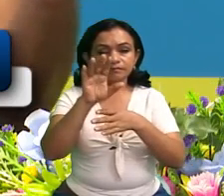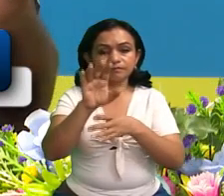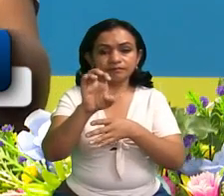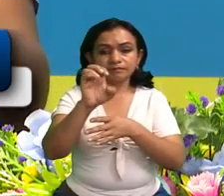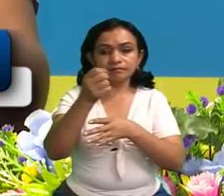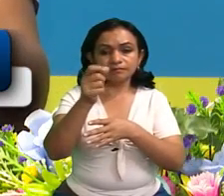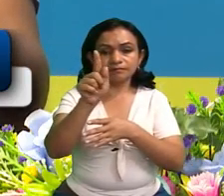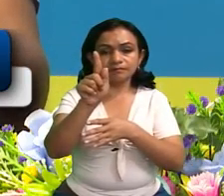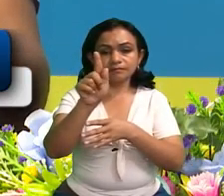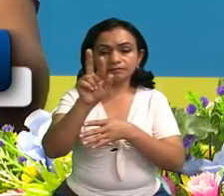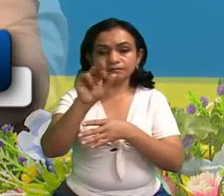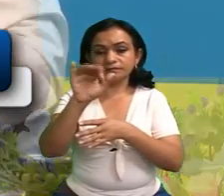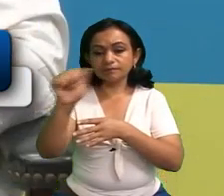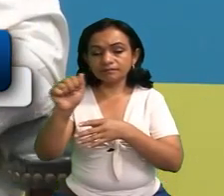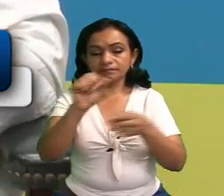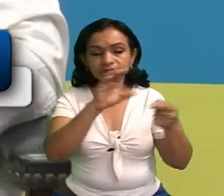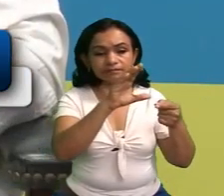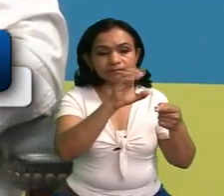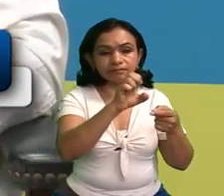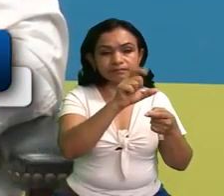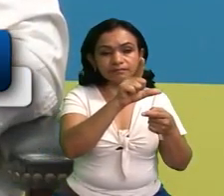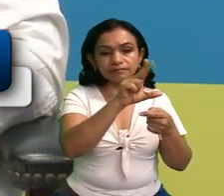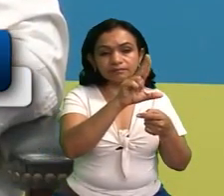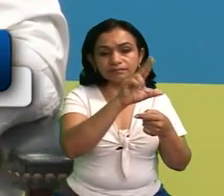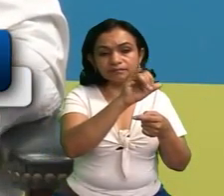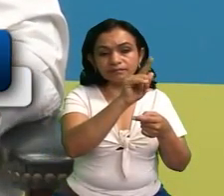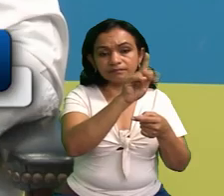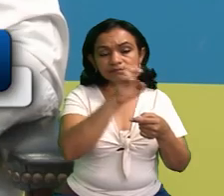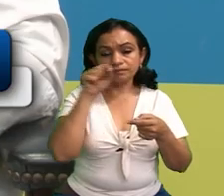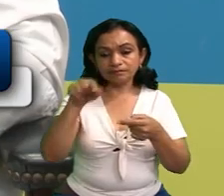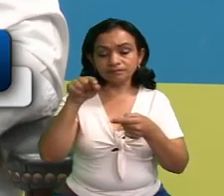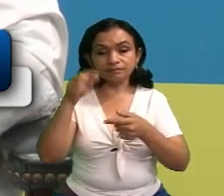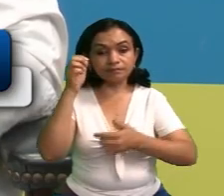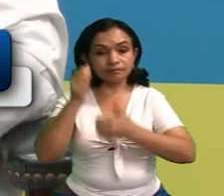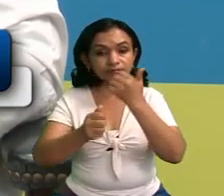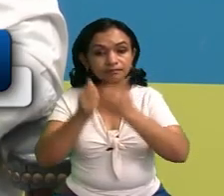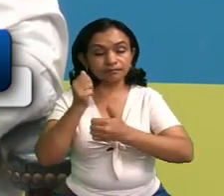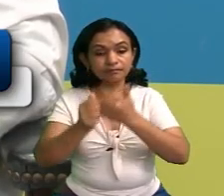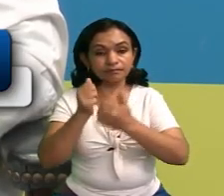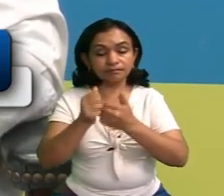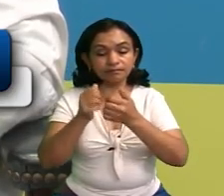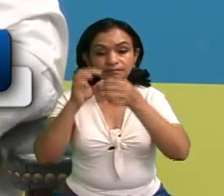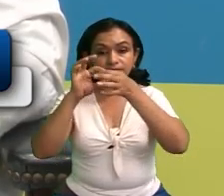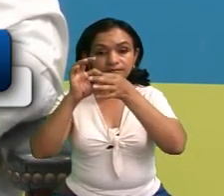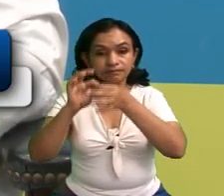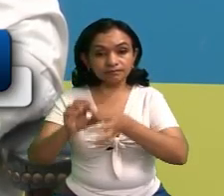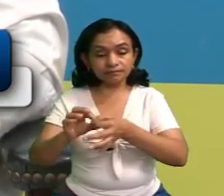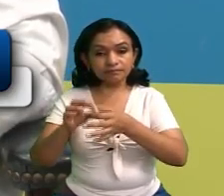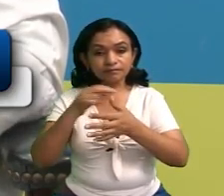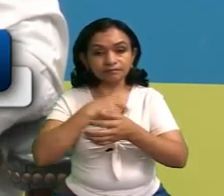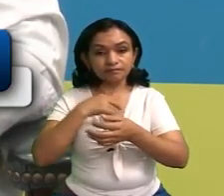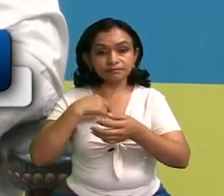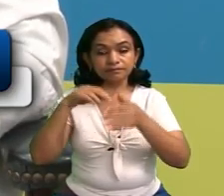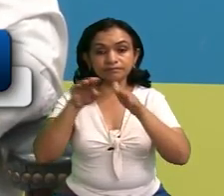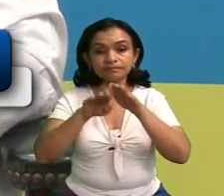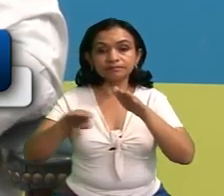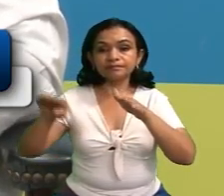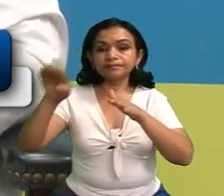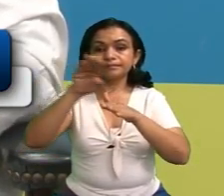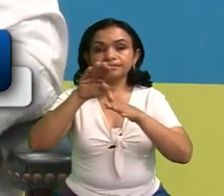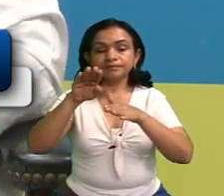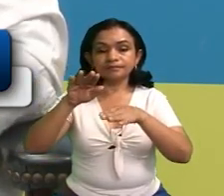y la celulitis? La estría es una afectación del tejido conjuntivo, ¿verdad? Afecta más que todo